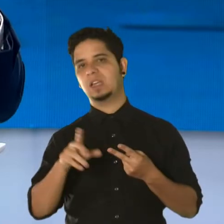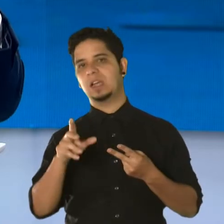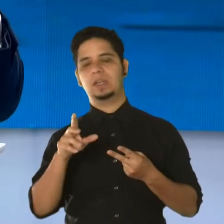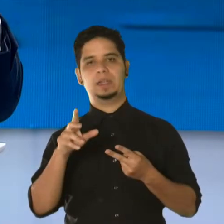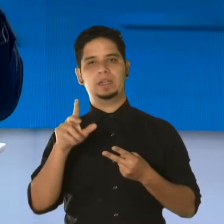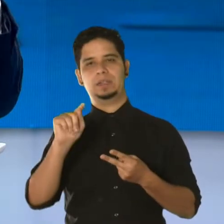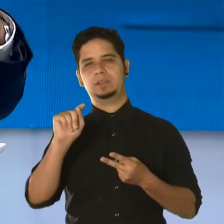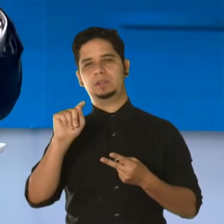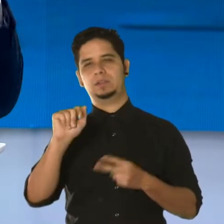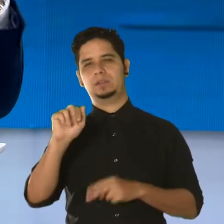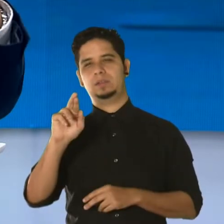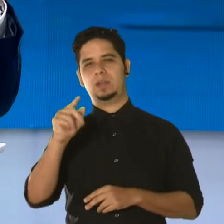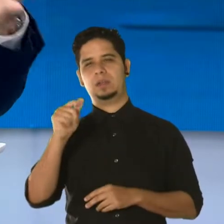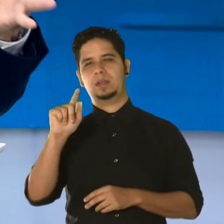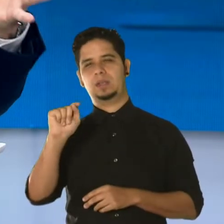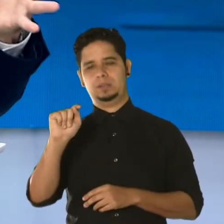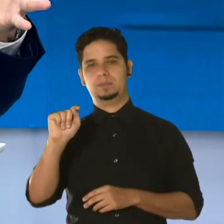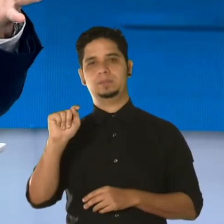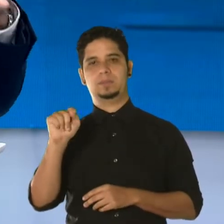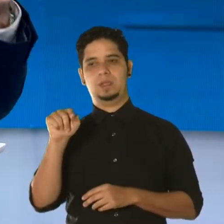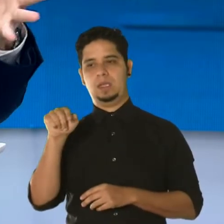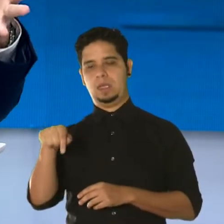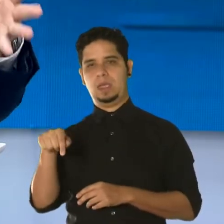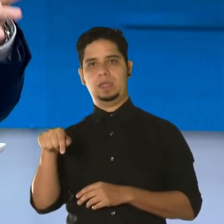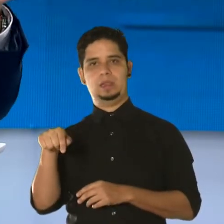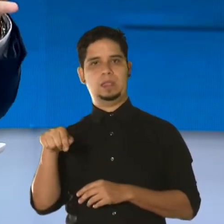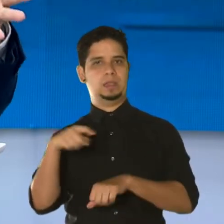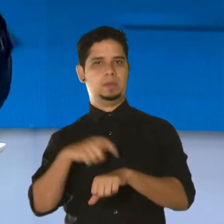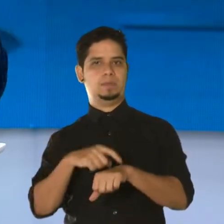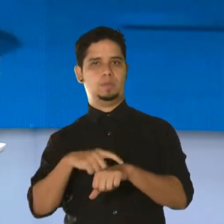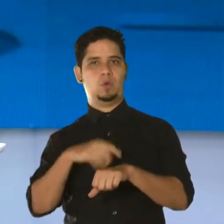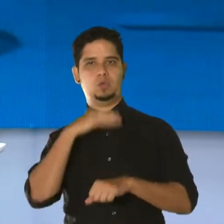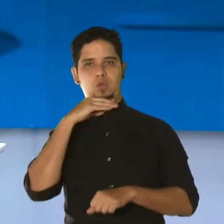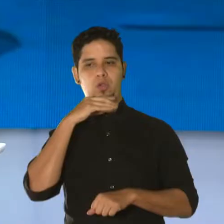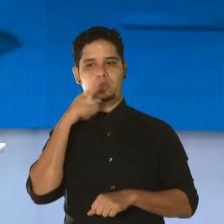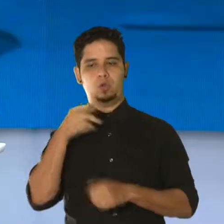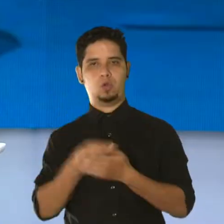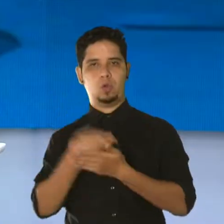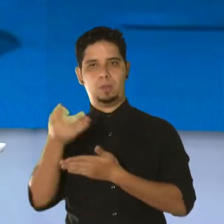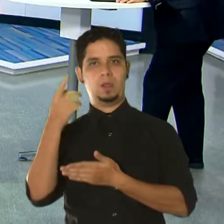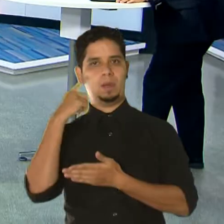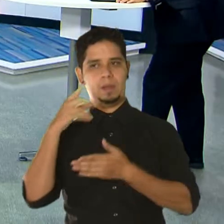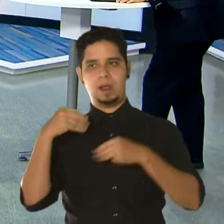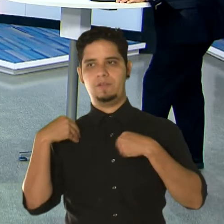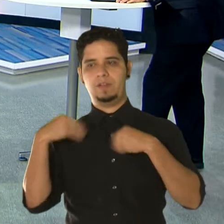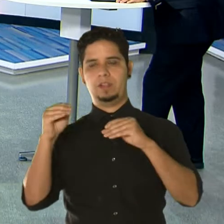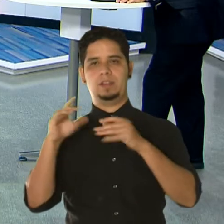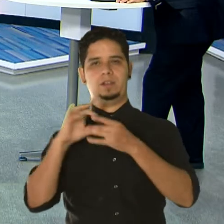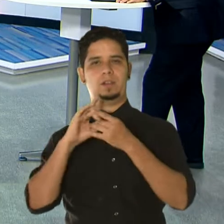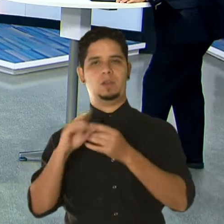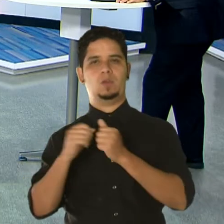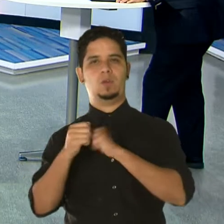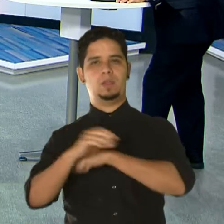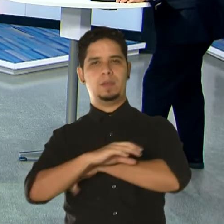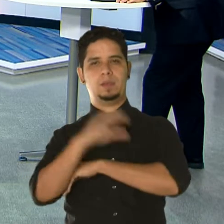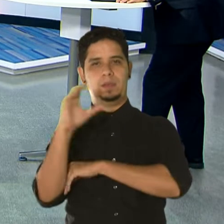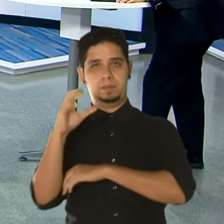época, octubre, que compran para sus ventas navideñas. Y hemos visto que